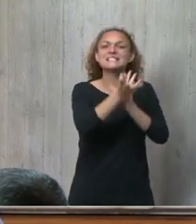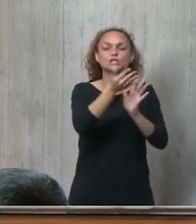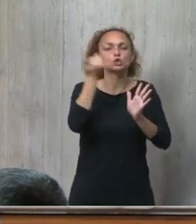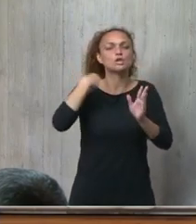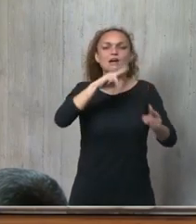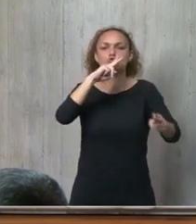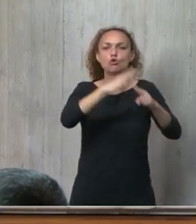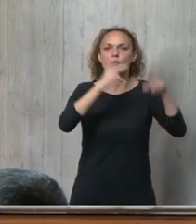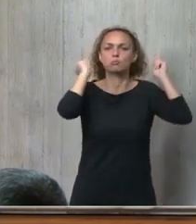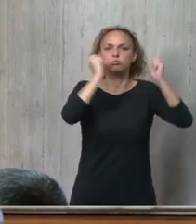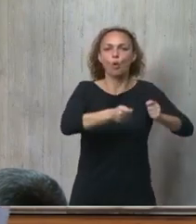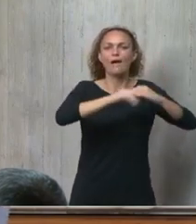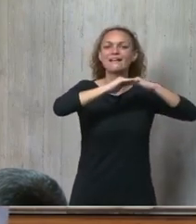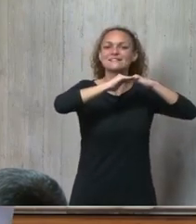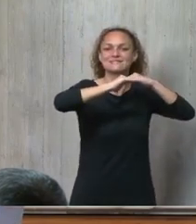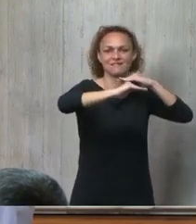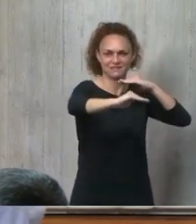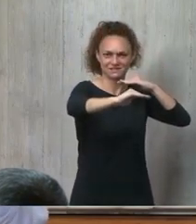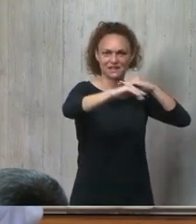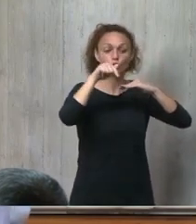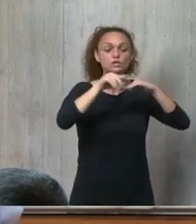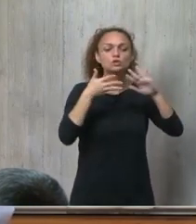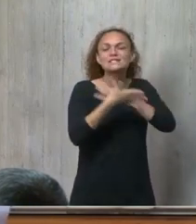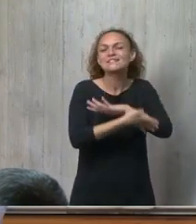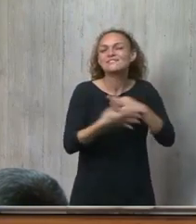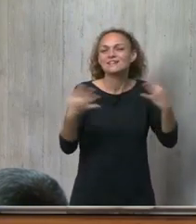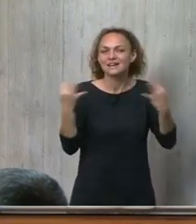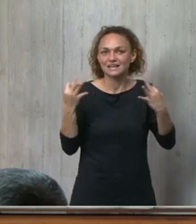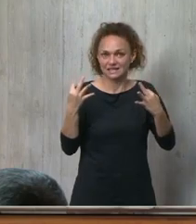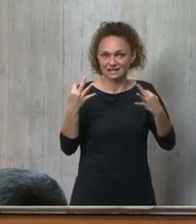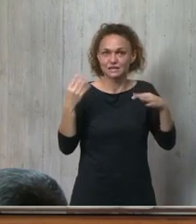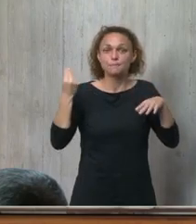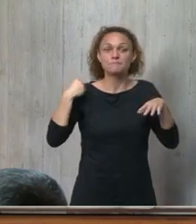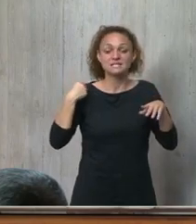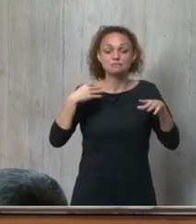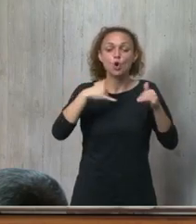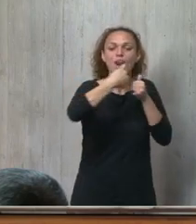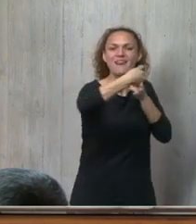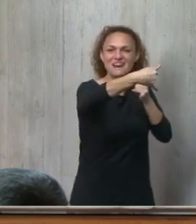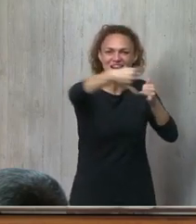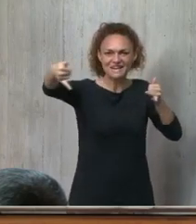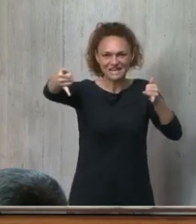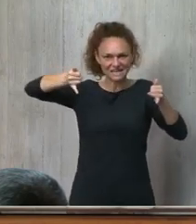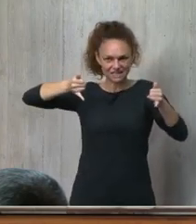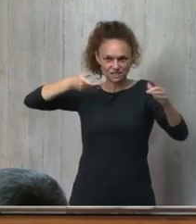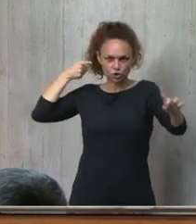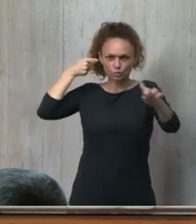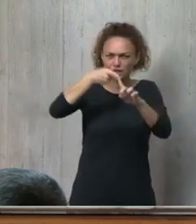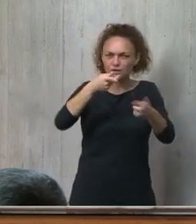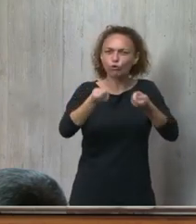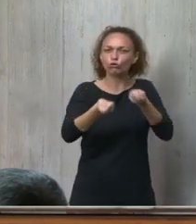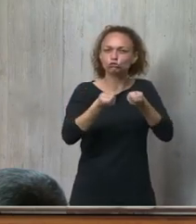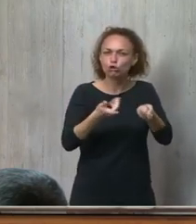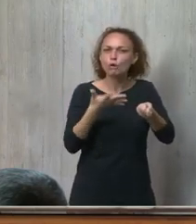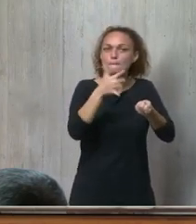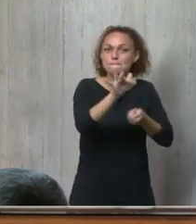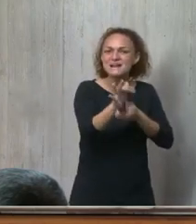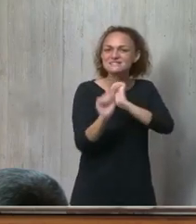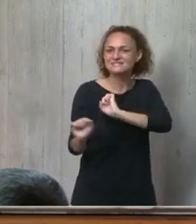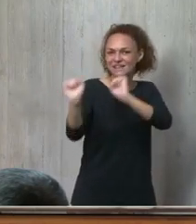estabilizado, que significa que no desborda las líneas de control y las líneas de defensa que ha fijado